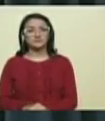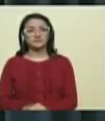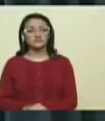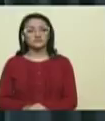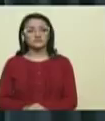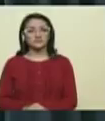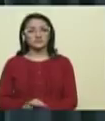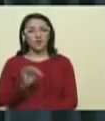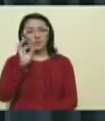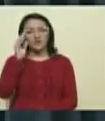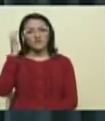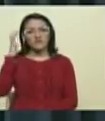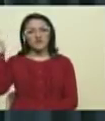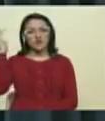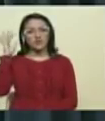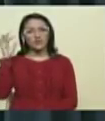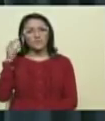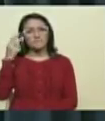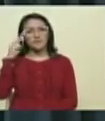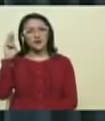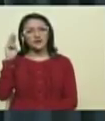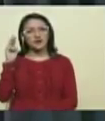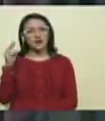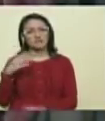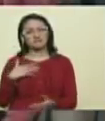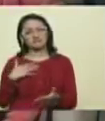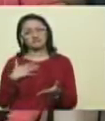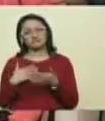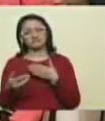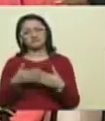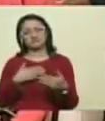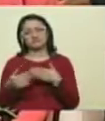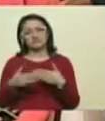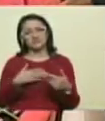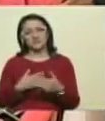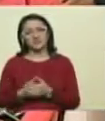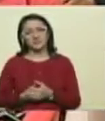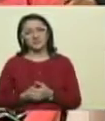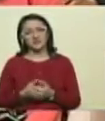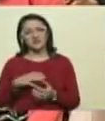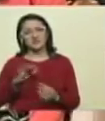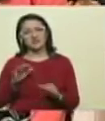ese filósofo mexicano, el Chavo del Ocho, al cabo que ni nos importa, si ya no fuimos.